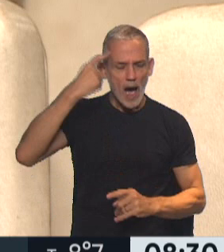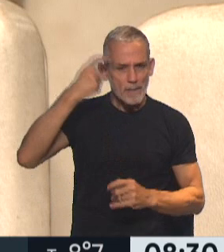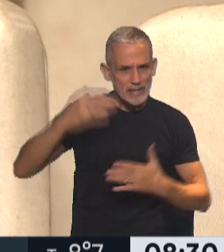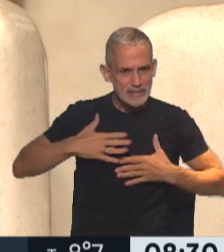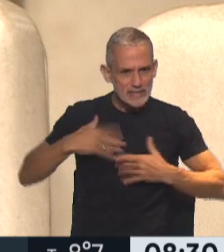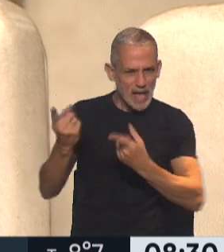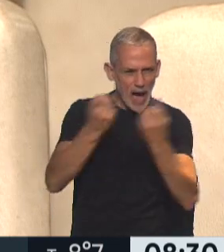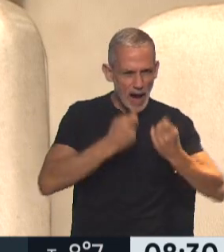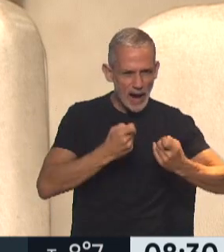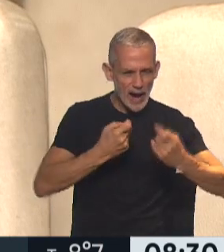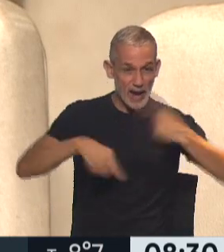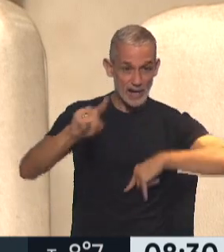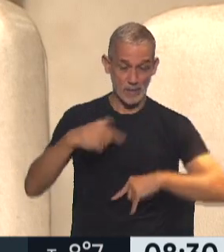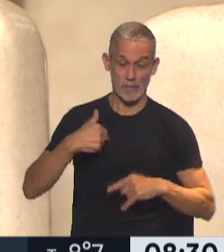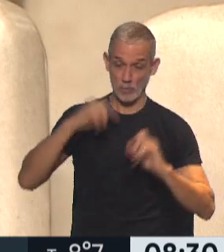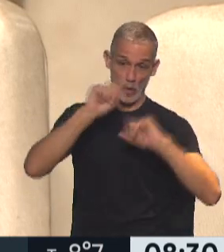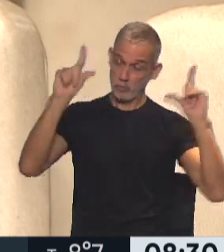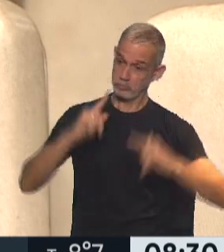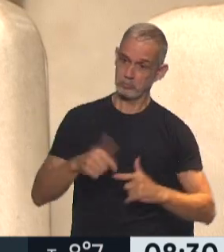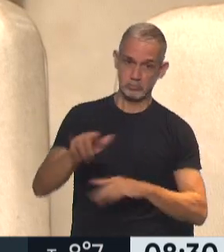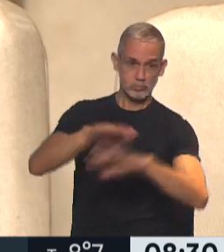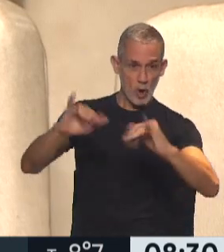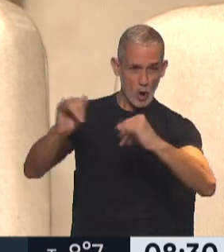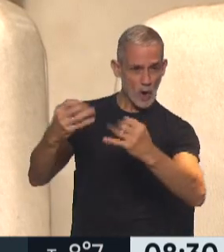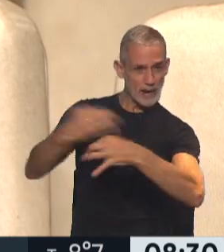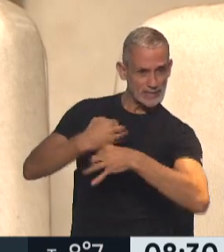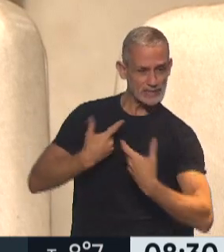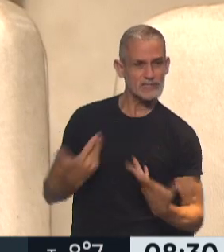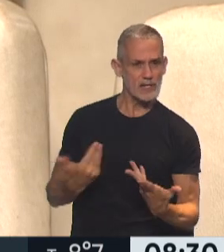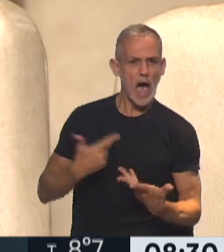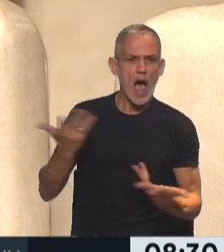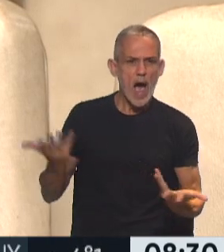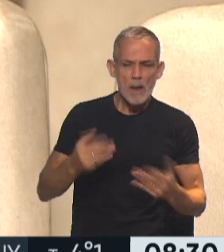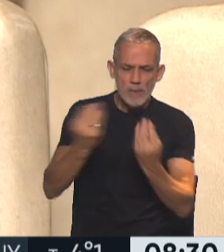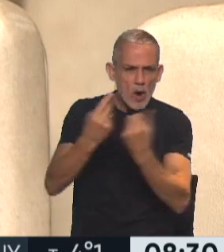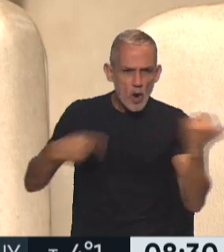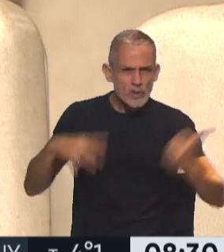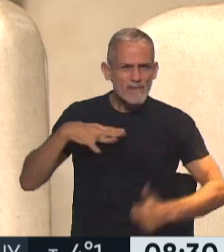aprendizaje y para nuestra sorpresa también de ese aprendizaje, de haber dicho, che, hay un montón para